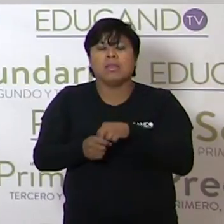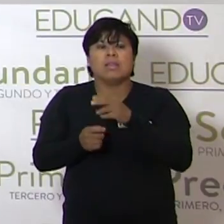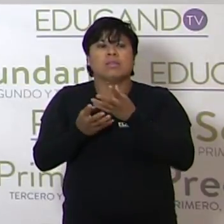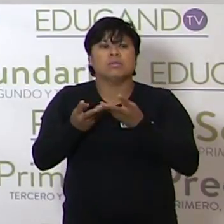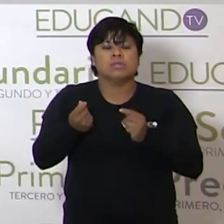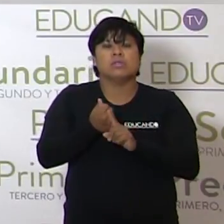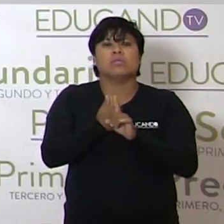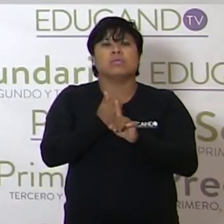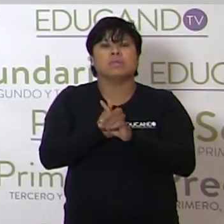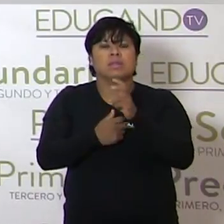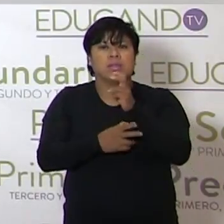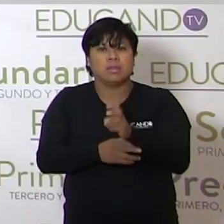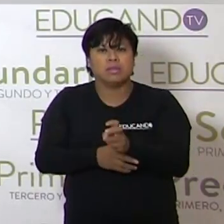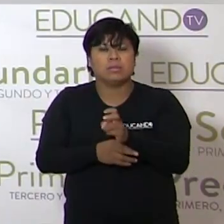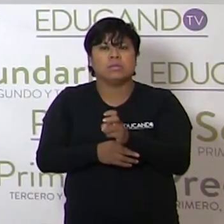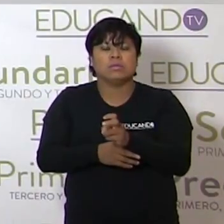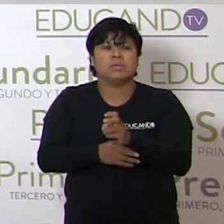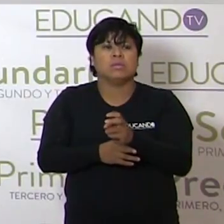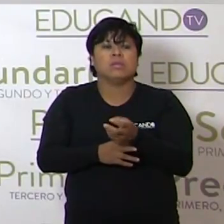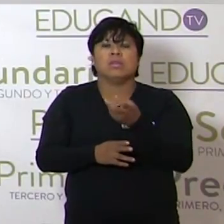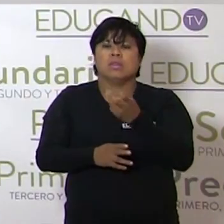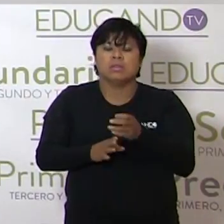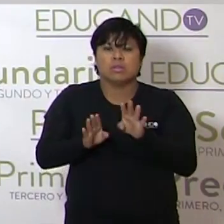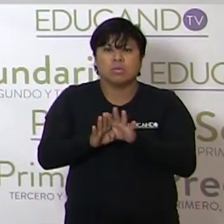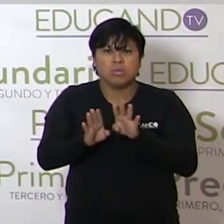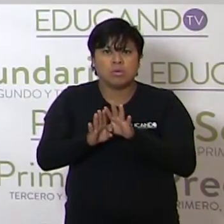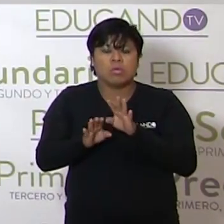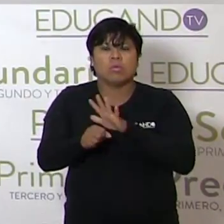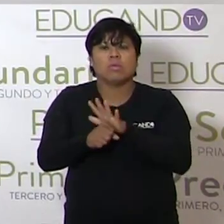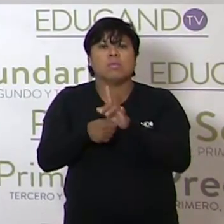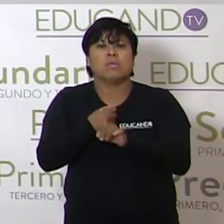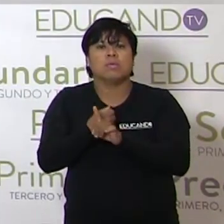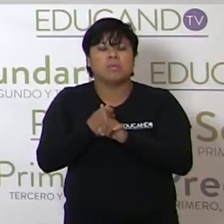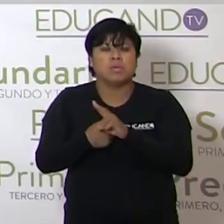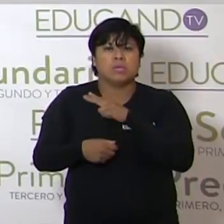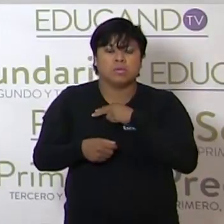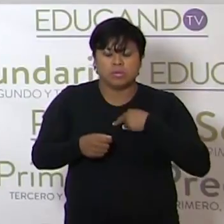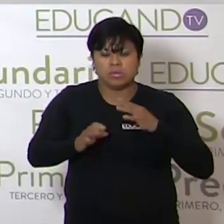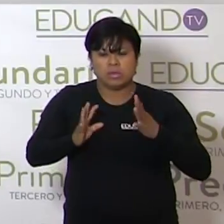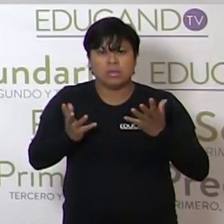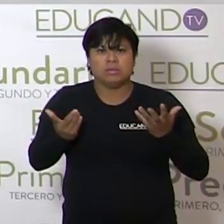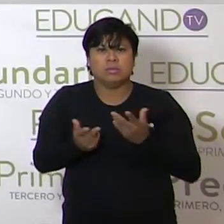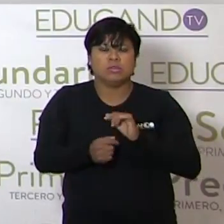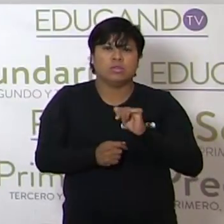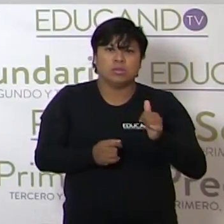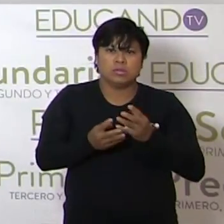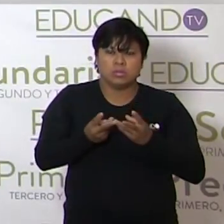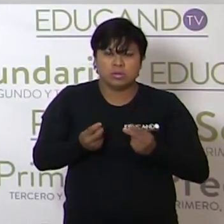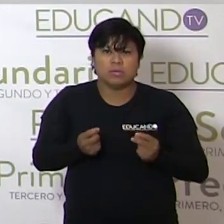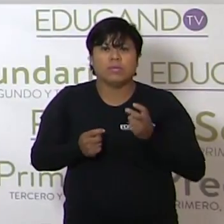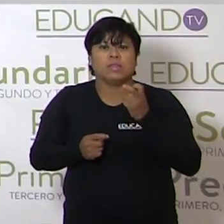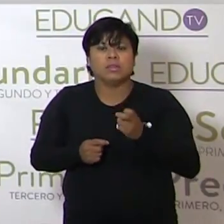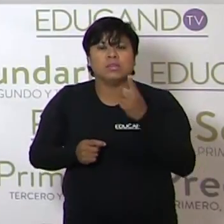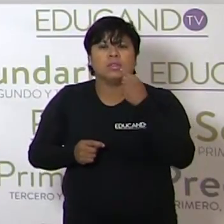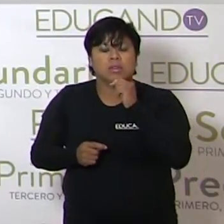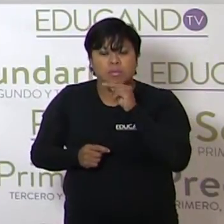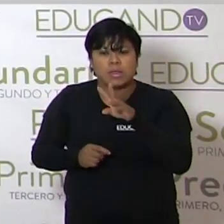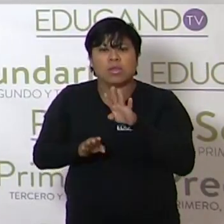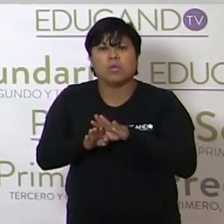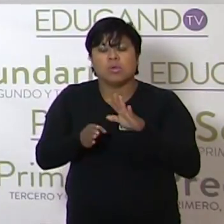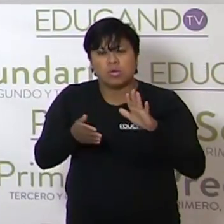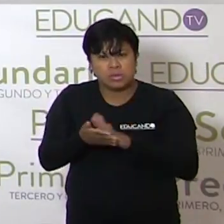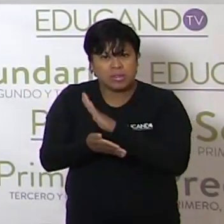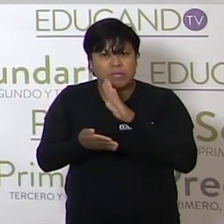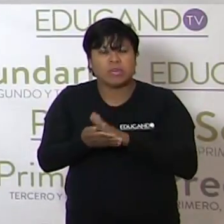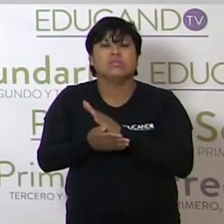dice, esto fue ya un planteamiento de un problema y ya hicimos su resolución. Esto también aplica a nuestras calificaciones, como les